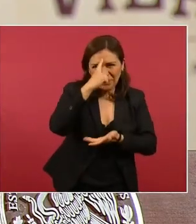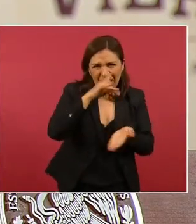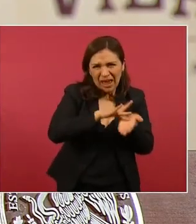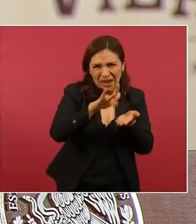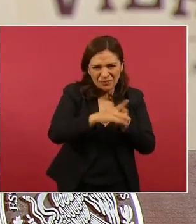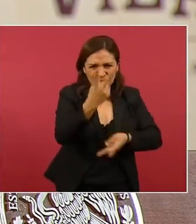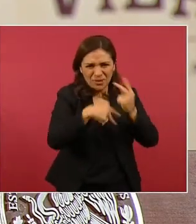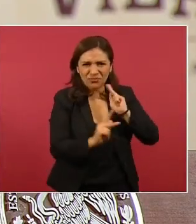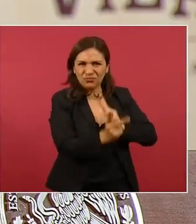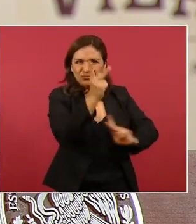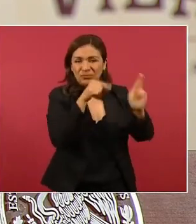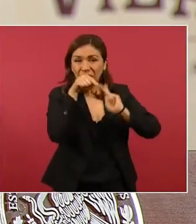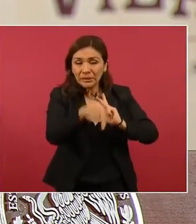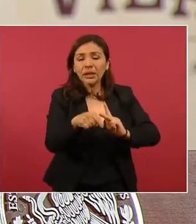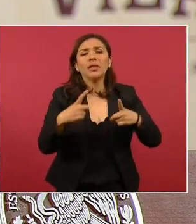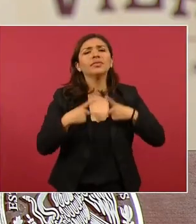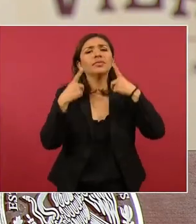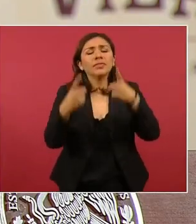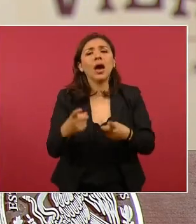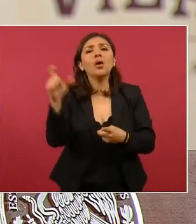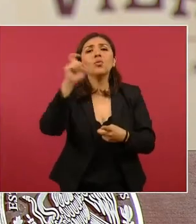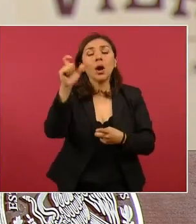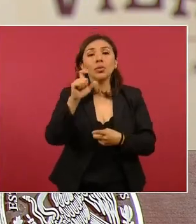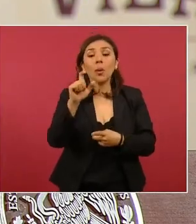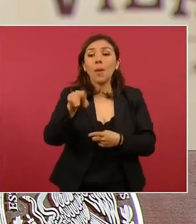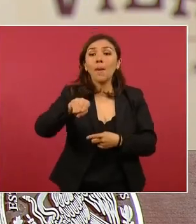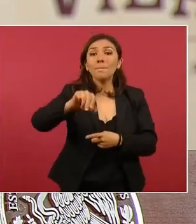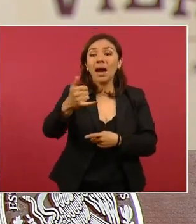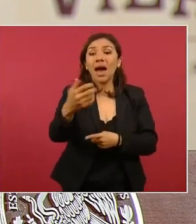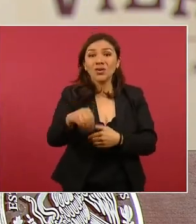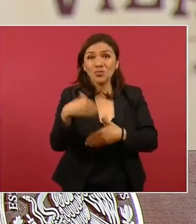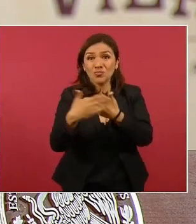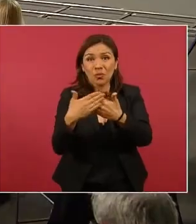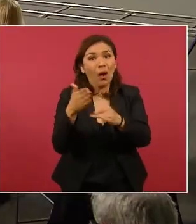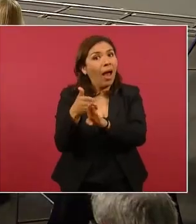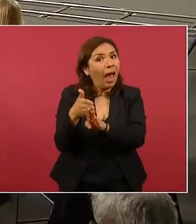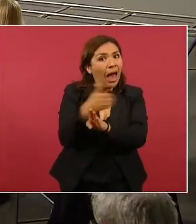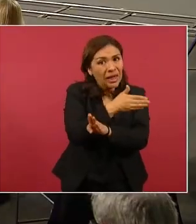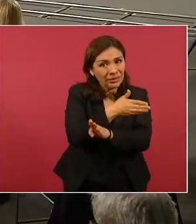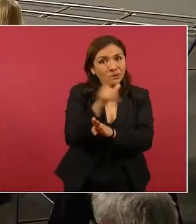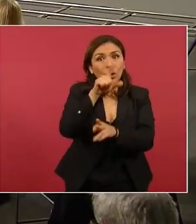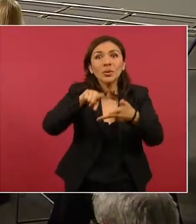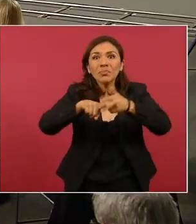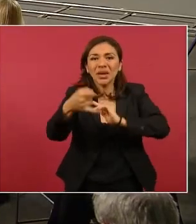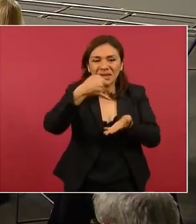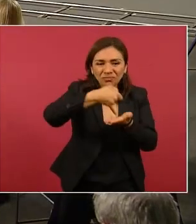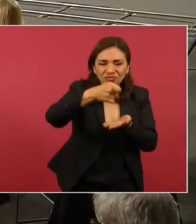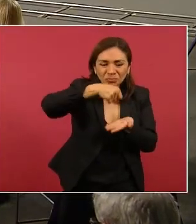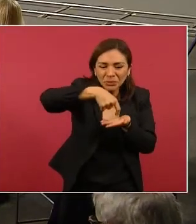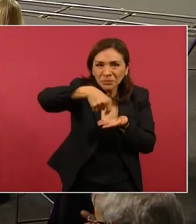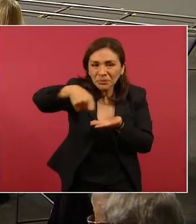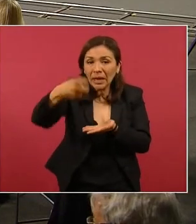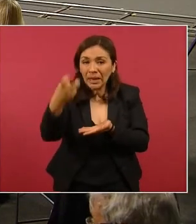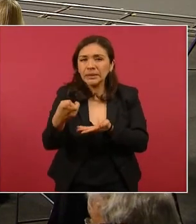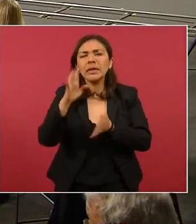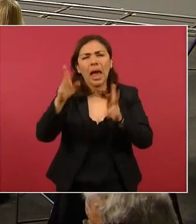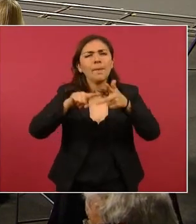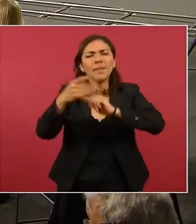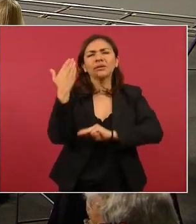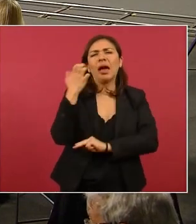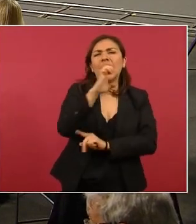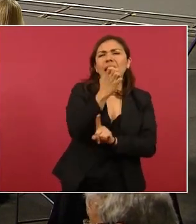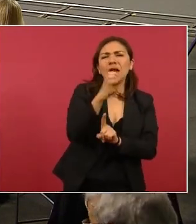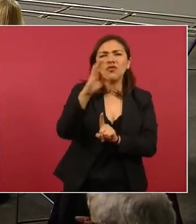se entregará antes del mes de mayo próximo, antes de las siembras. Ya inició entre enero y febrero